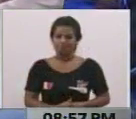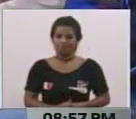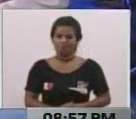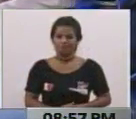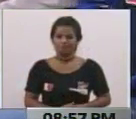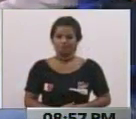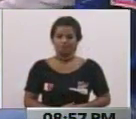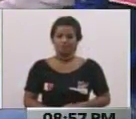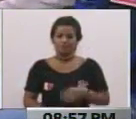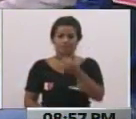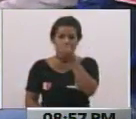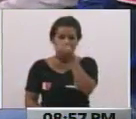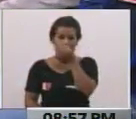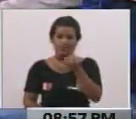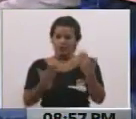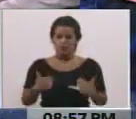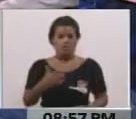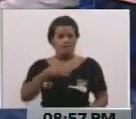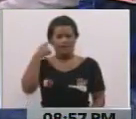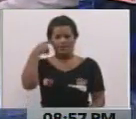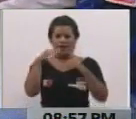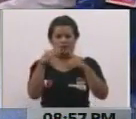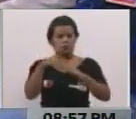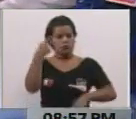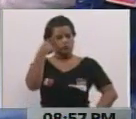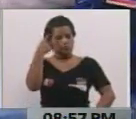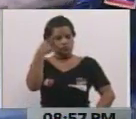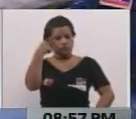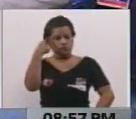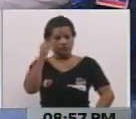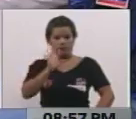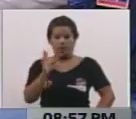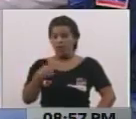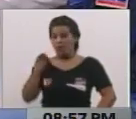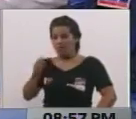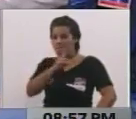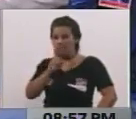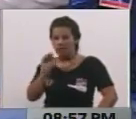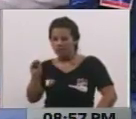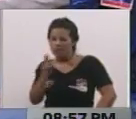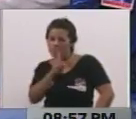Desde que salí de mi casa era pendiente, pues. Yo le dije a mi mamá, mami, yo